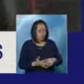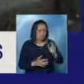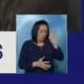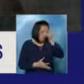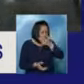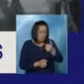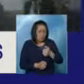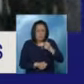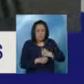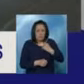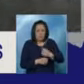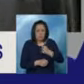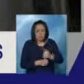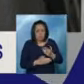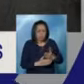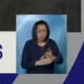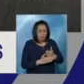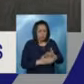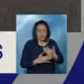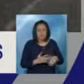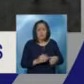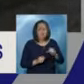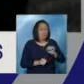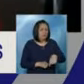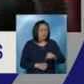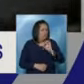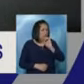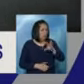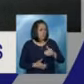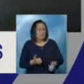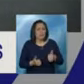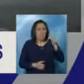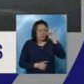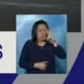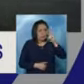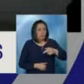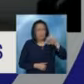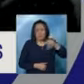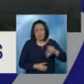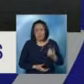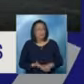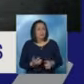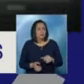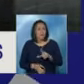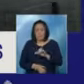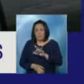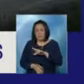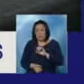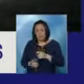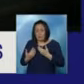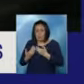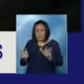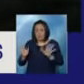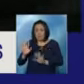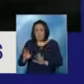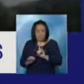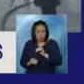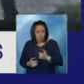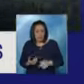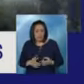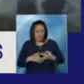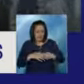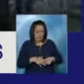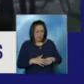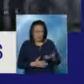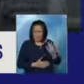bomberos, hacemos un trabajo mixto y vamos a poder determinar cuáles son las verdaderas causas. General, oficialmente el Arcomar abre sus puertas a las 11 de la mañana. El incendio